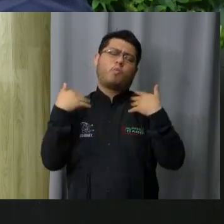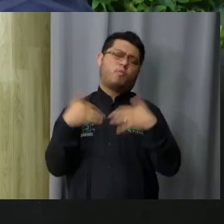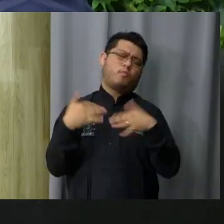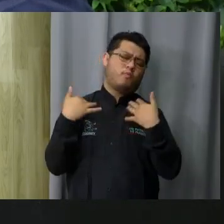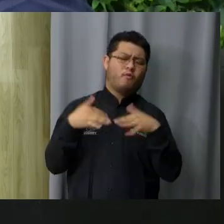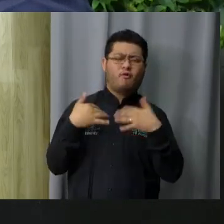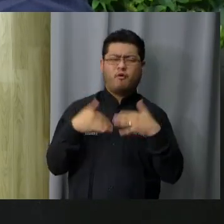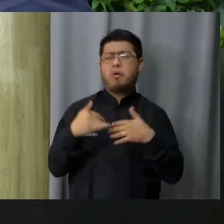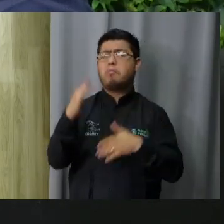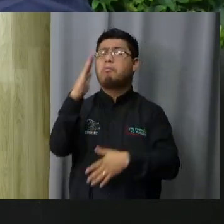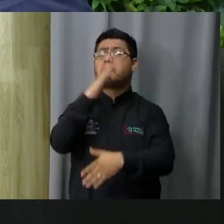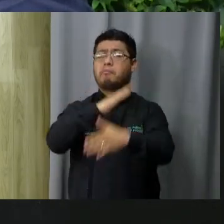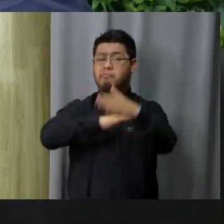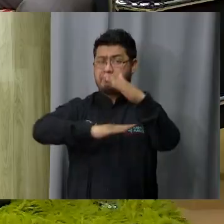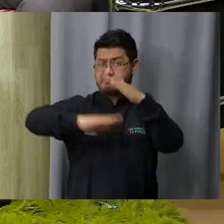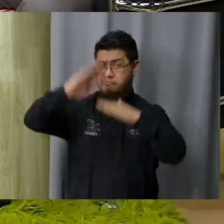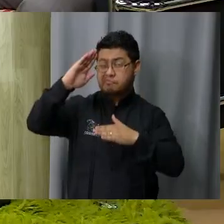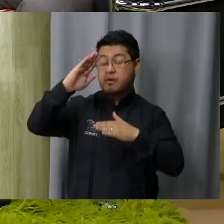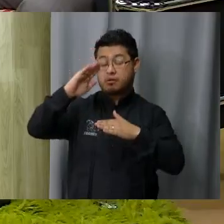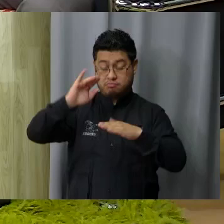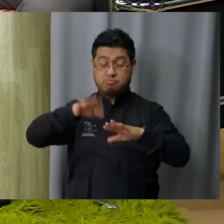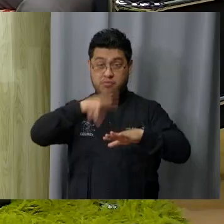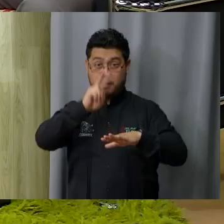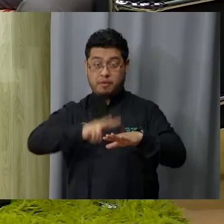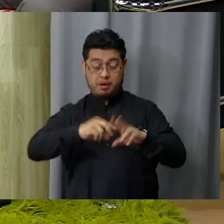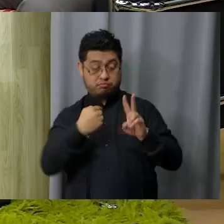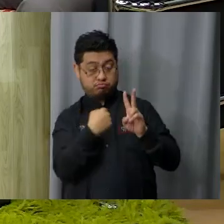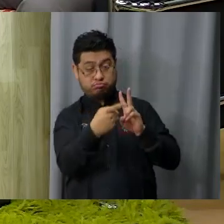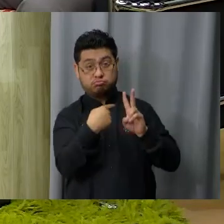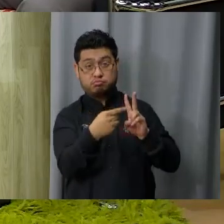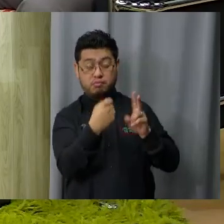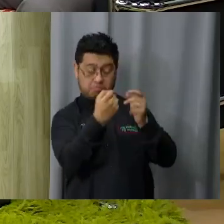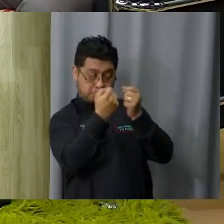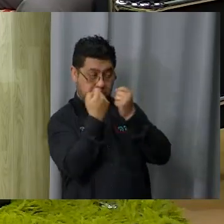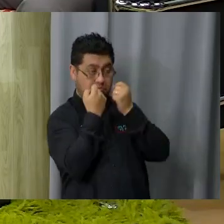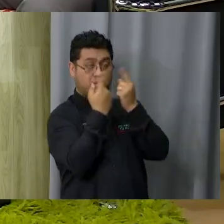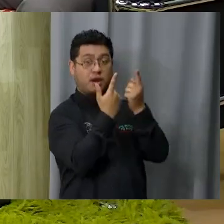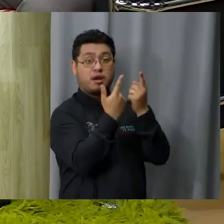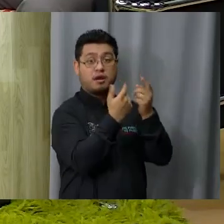verdad, mi admiración a ellos. También está la contadora